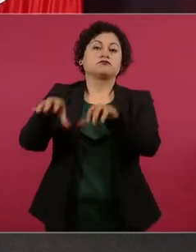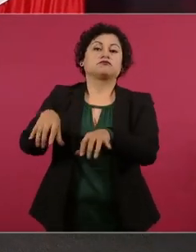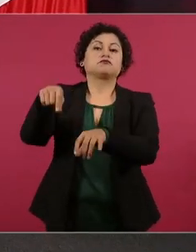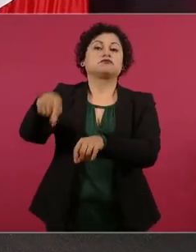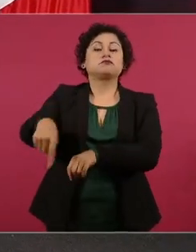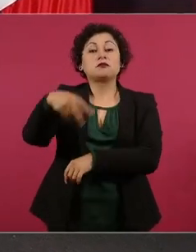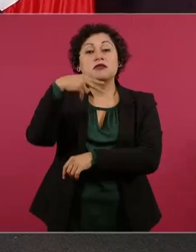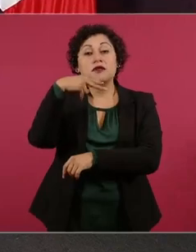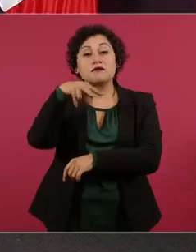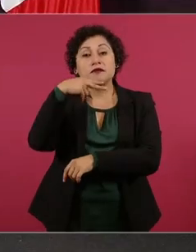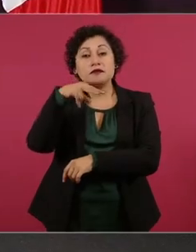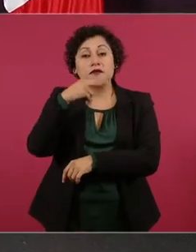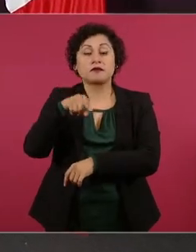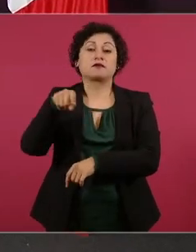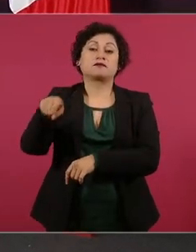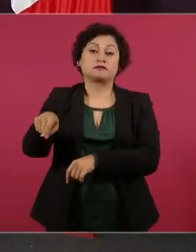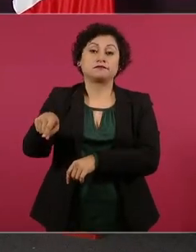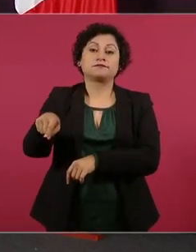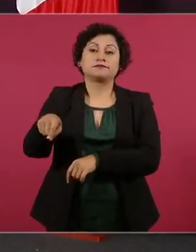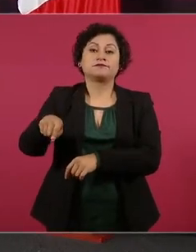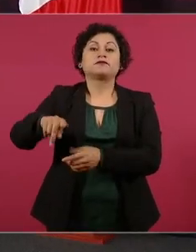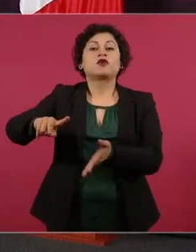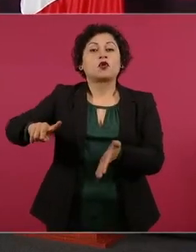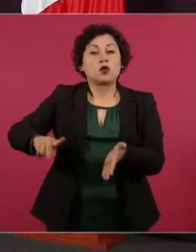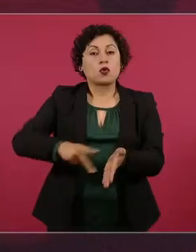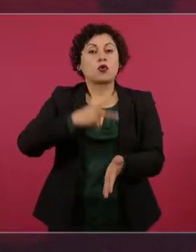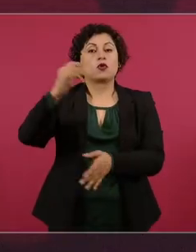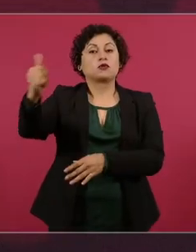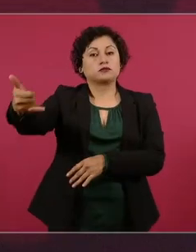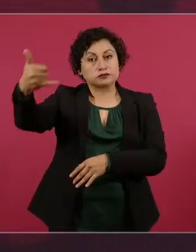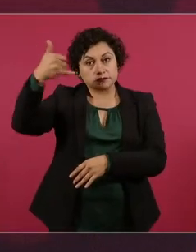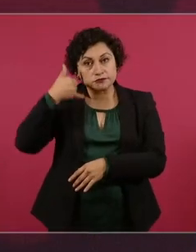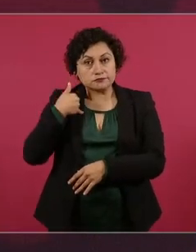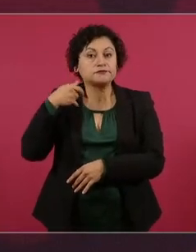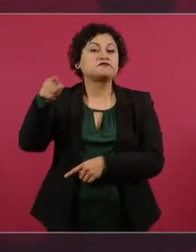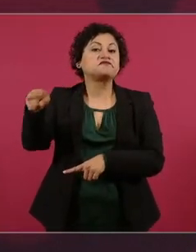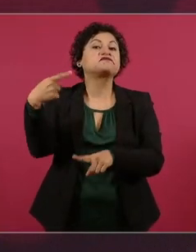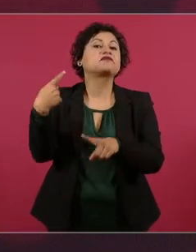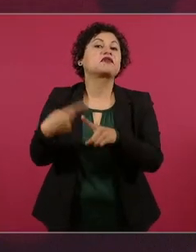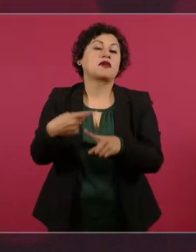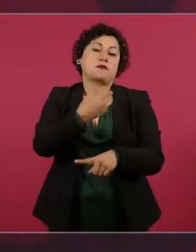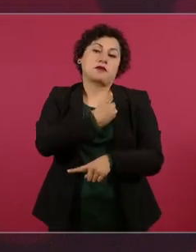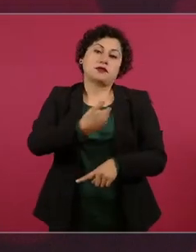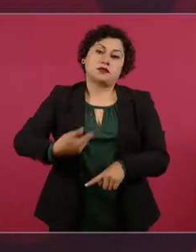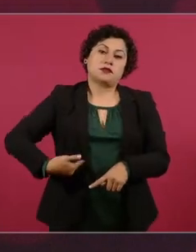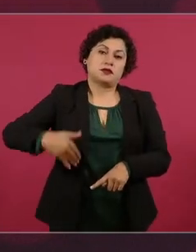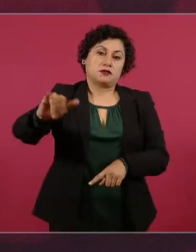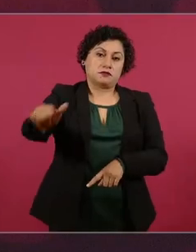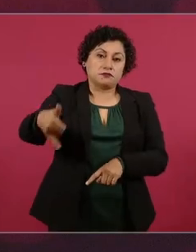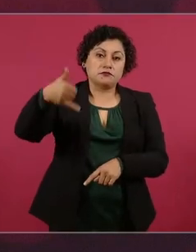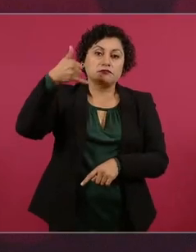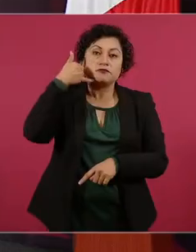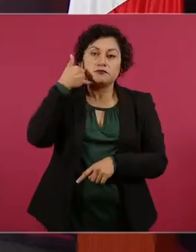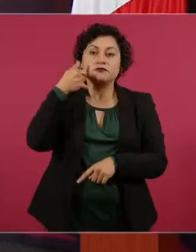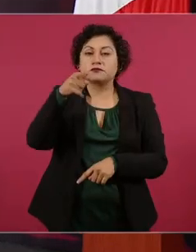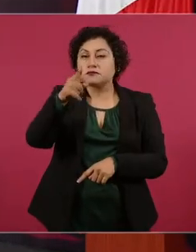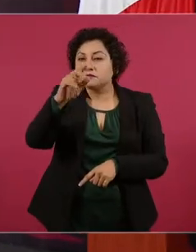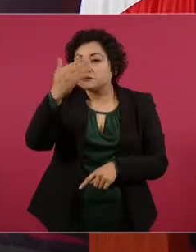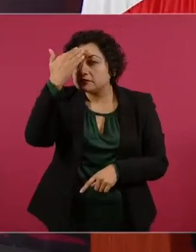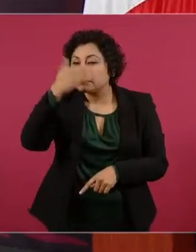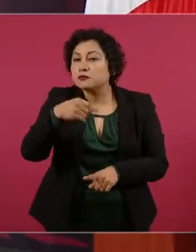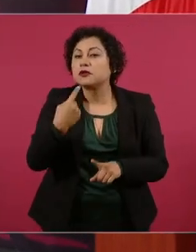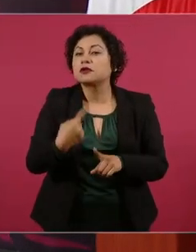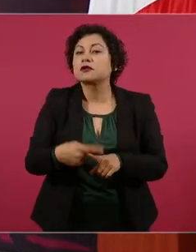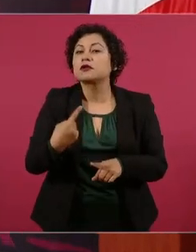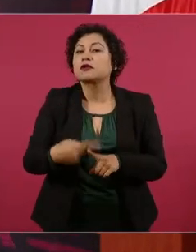Y ahí otra llamada. Estaba muy preocupado el presidente. Imagínense, en ese entonces era Carlos Salinas,